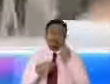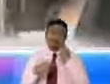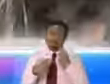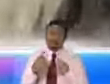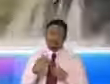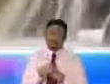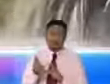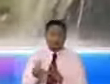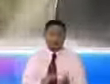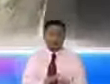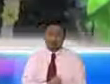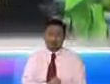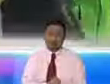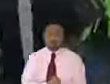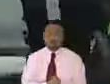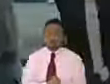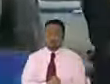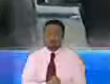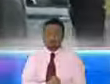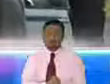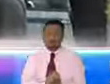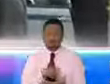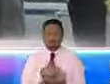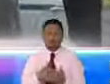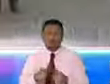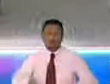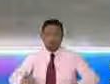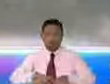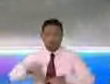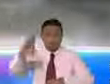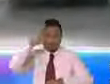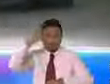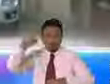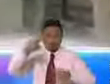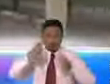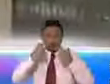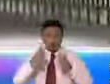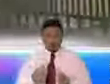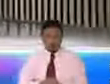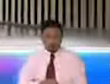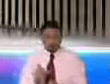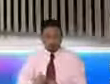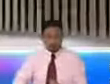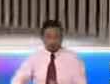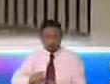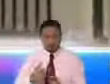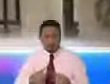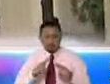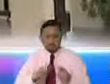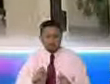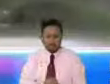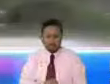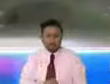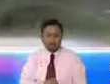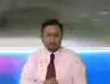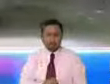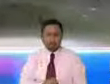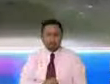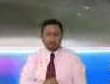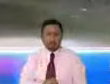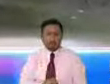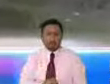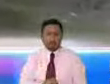bien. Al sitio llegaron peritos de la policía y fiscalía para investigar el lamentable hecho. No se pudo obtener versiones de